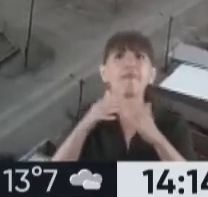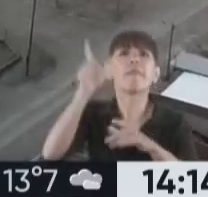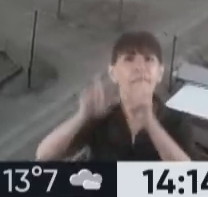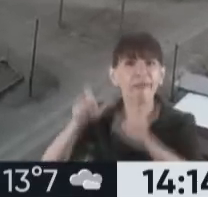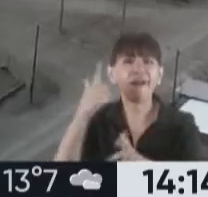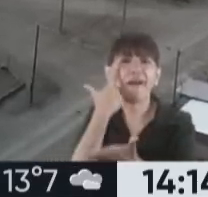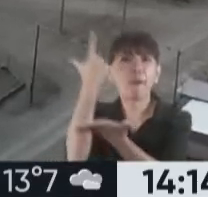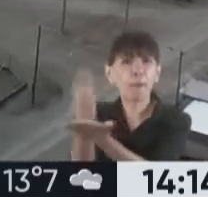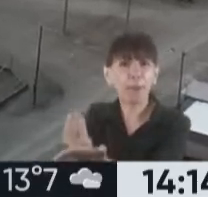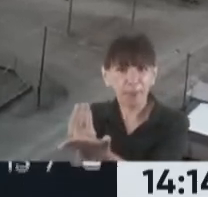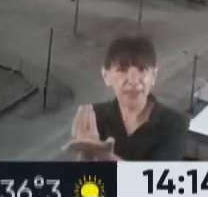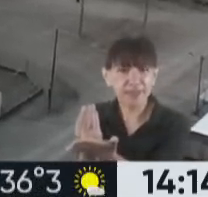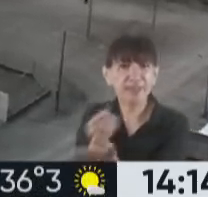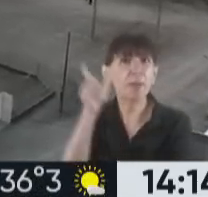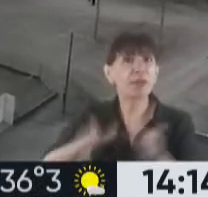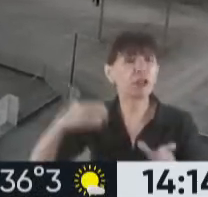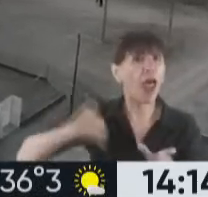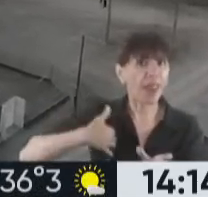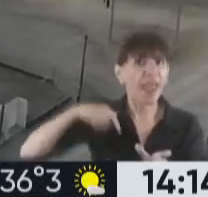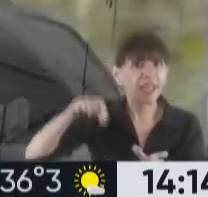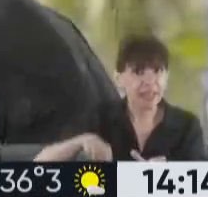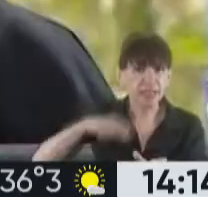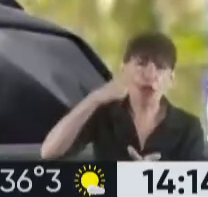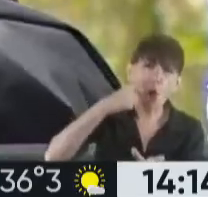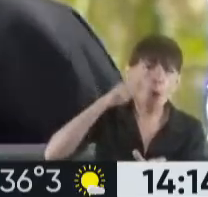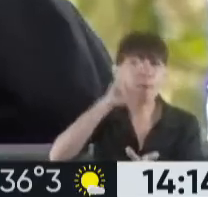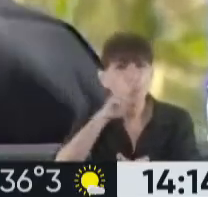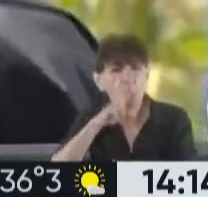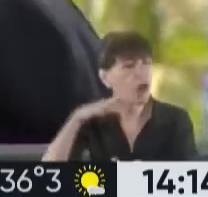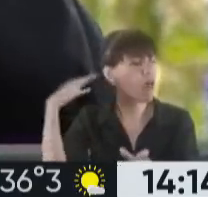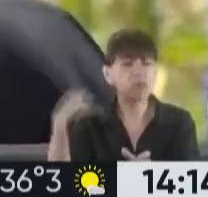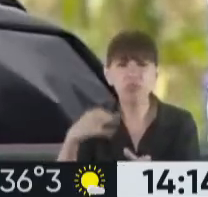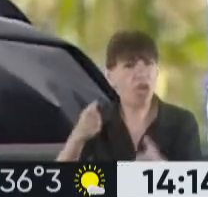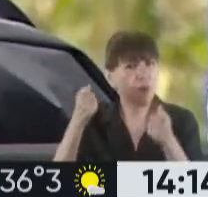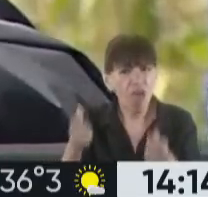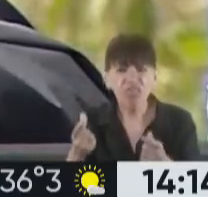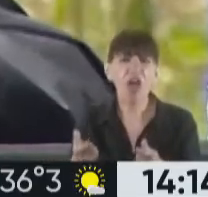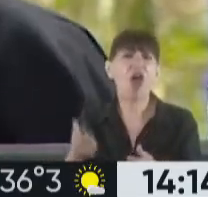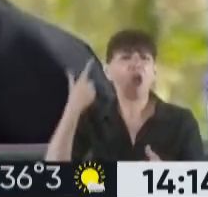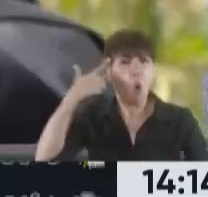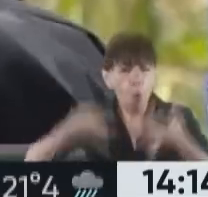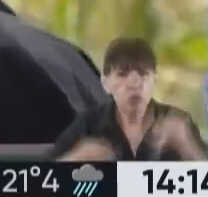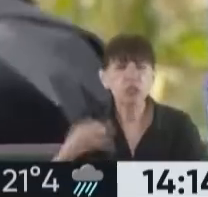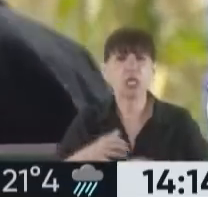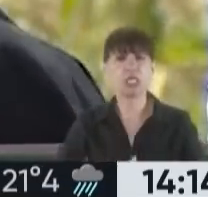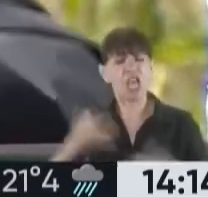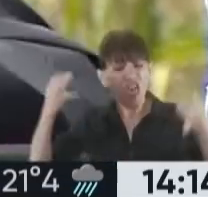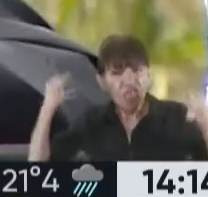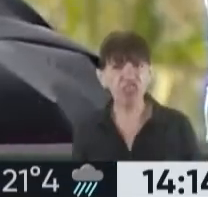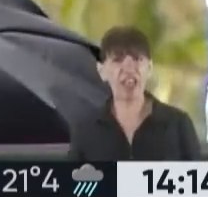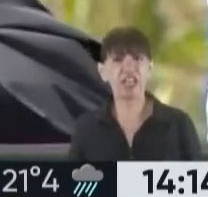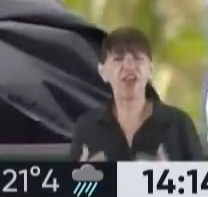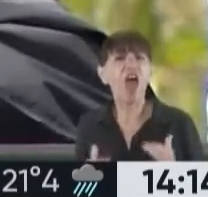argentinas. Argentinos y argentinas que merecen justicia, igualdad y dignidad. Y por eso estamos